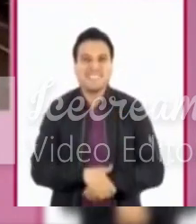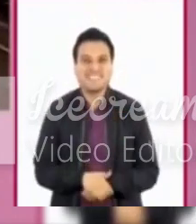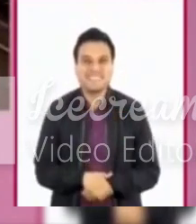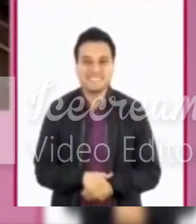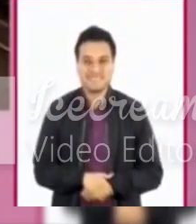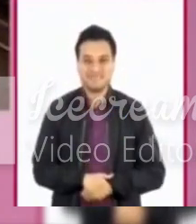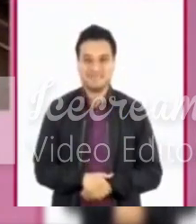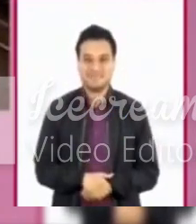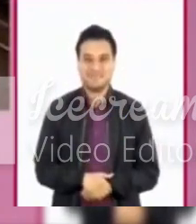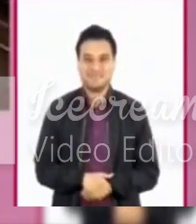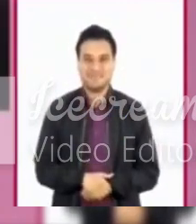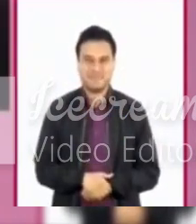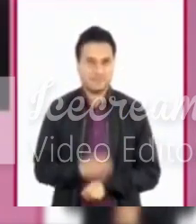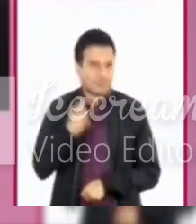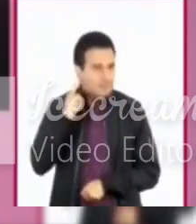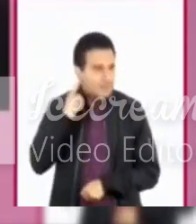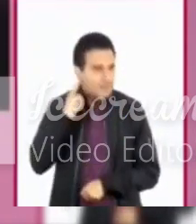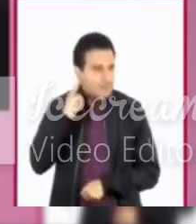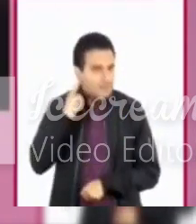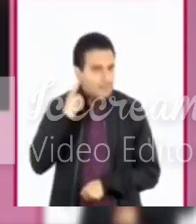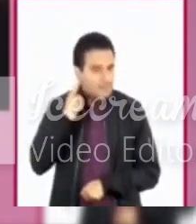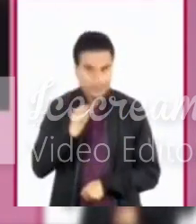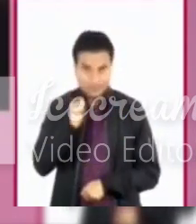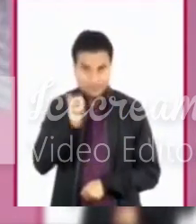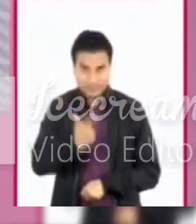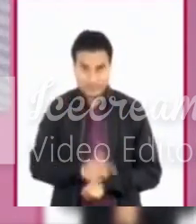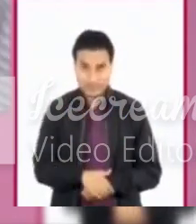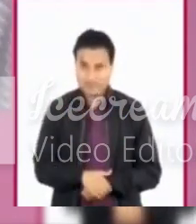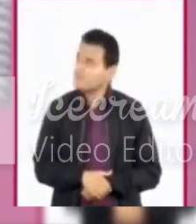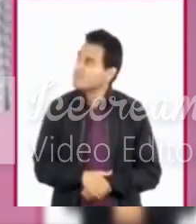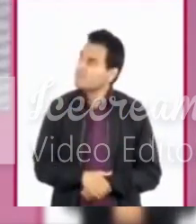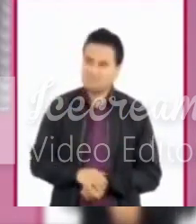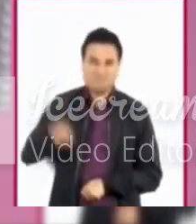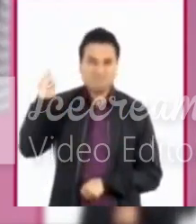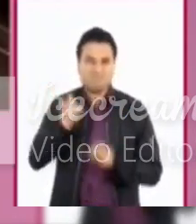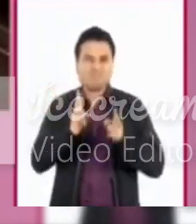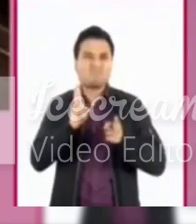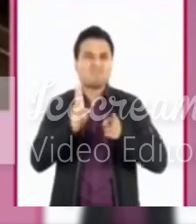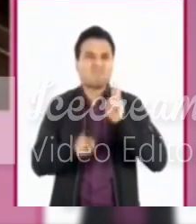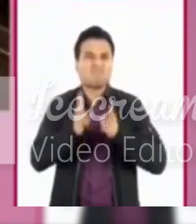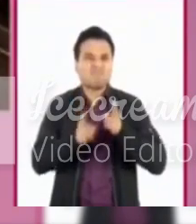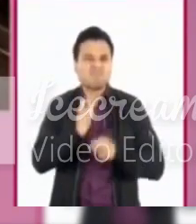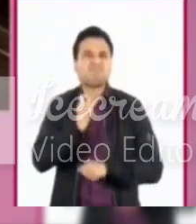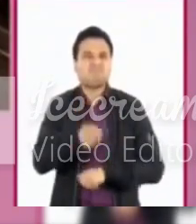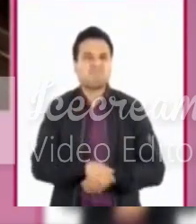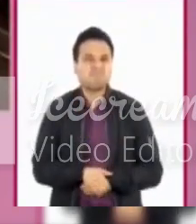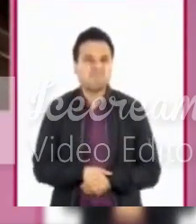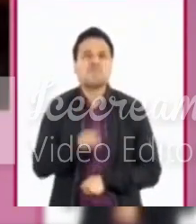¿Escuchas algo? ¿De qué crees que están hablando?